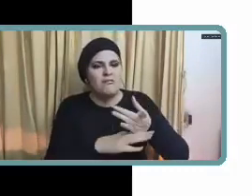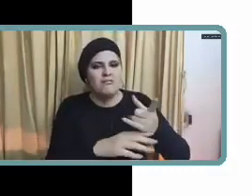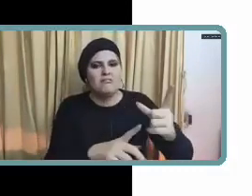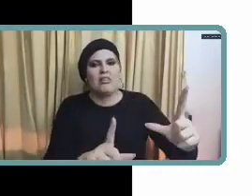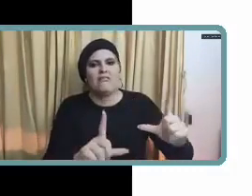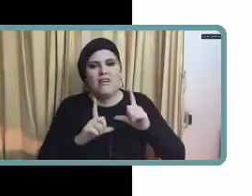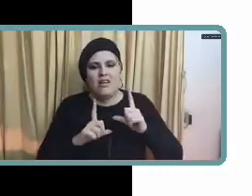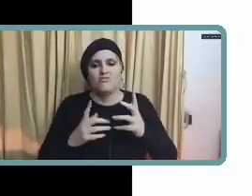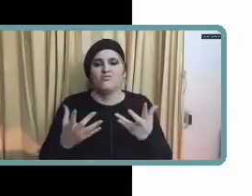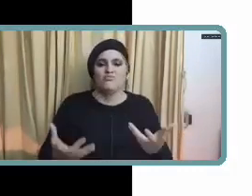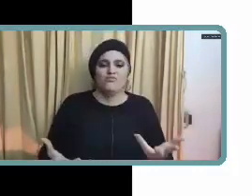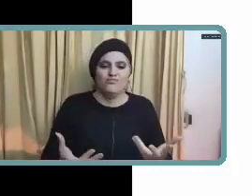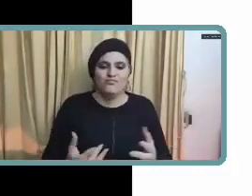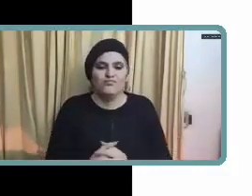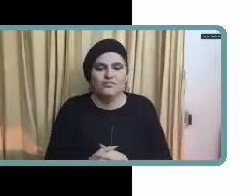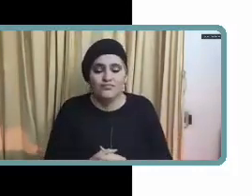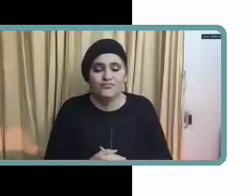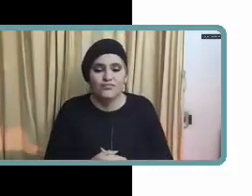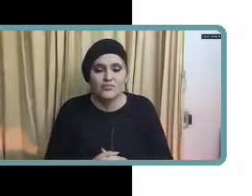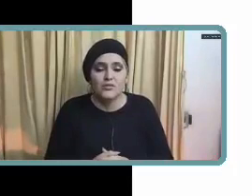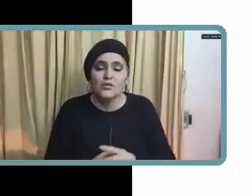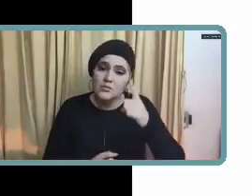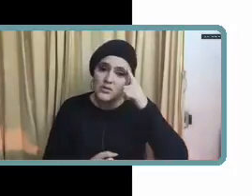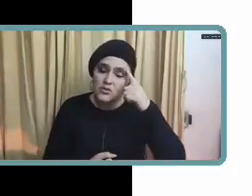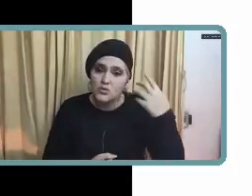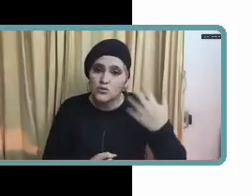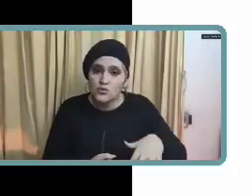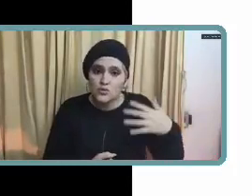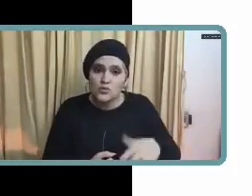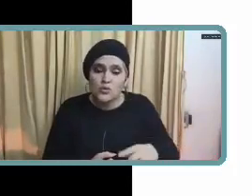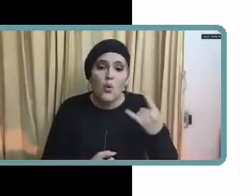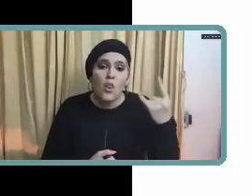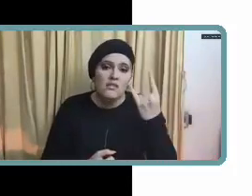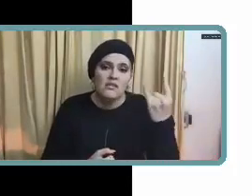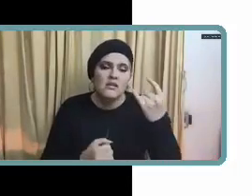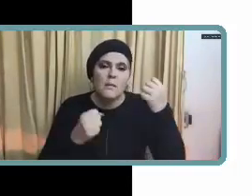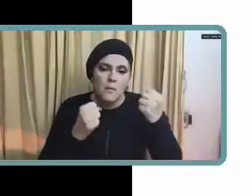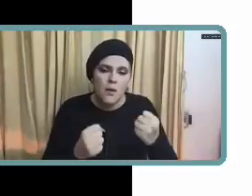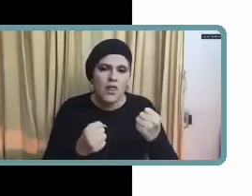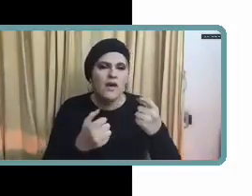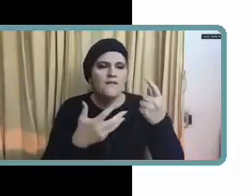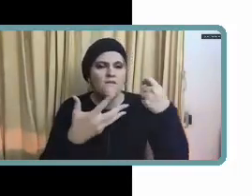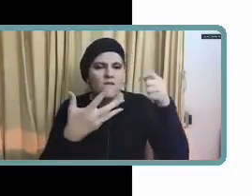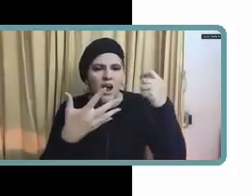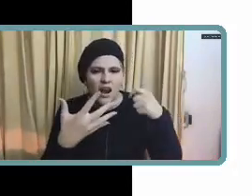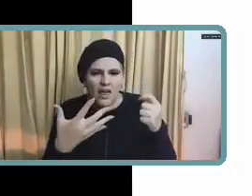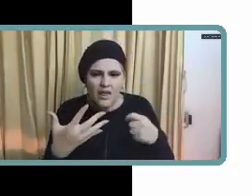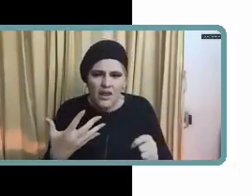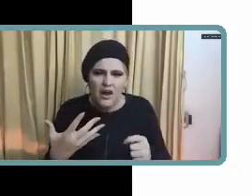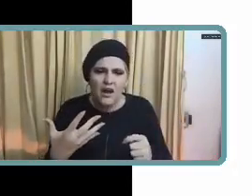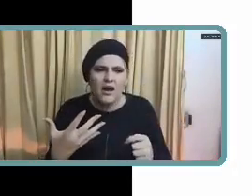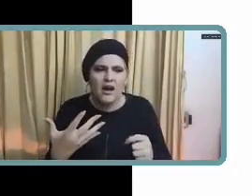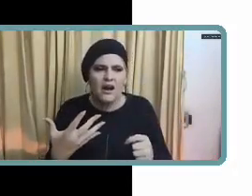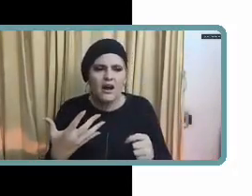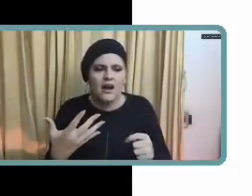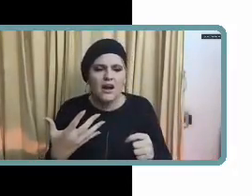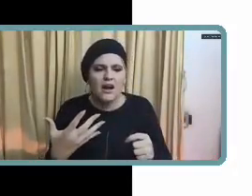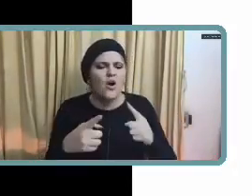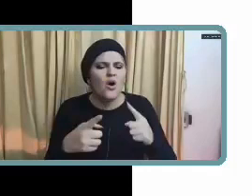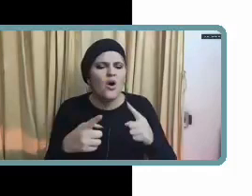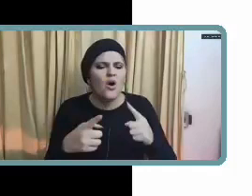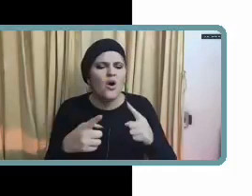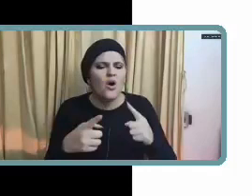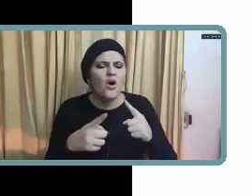creo que sería muy importante que las universidades pudieran validar, por ejemplo, estas otras herramientas, como el IDEA,